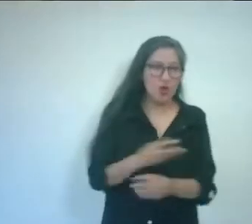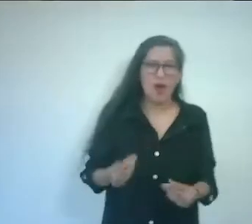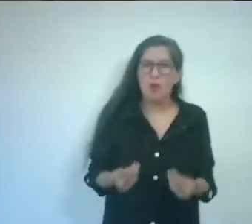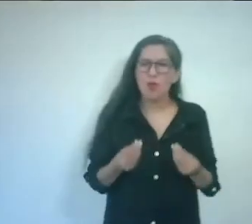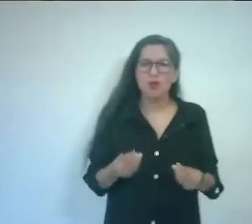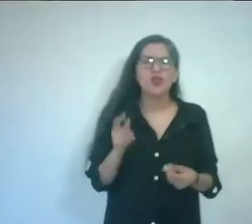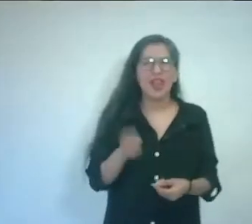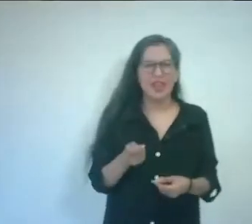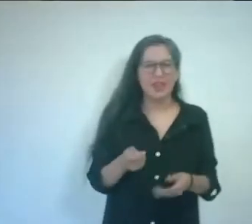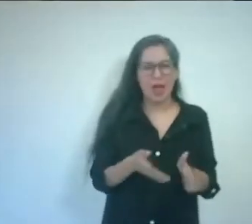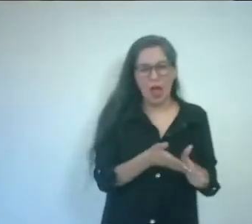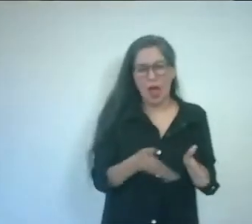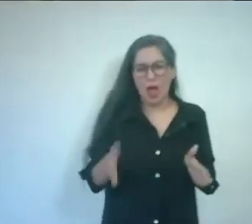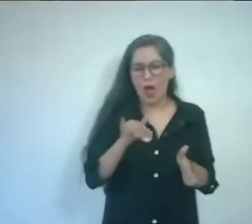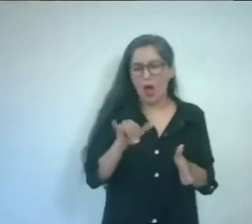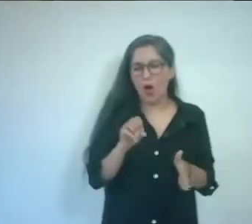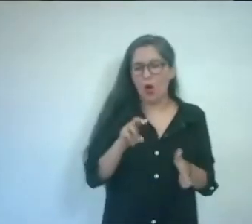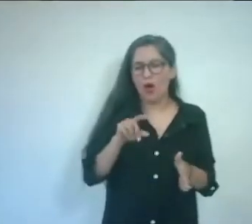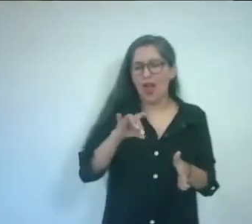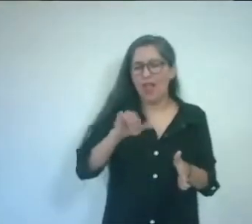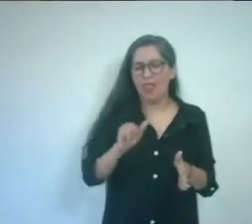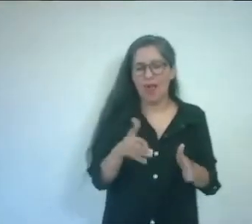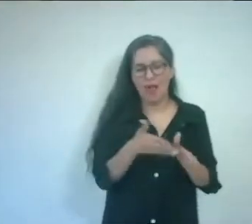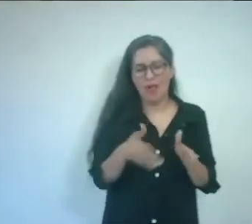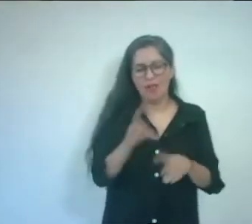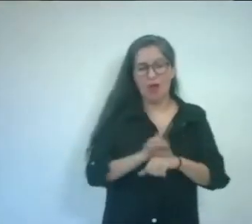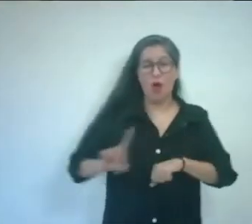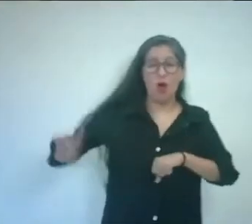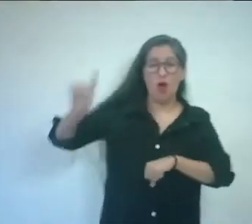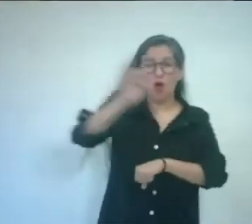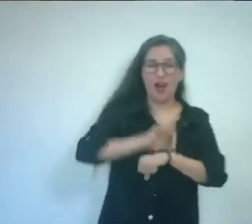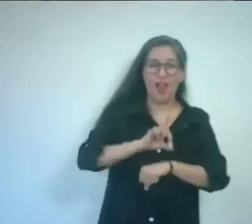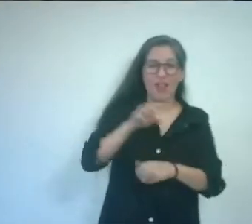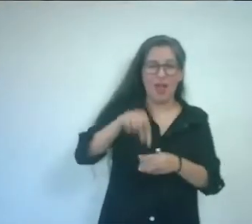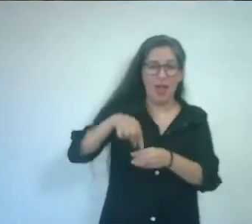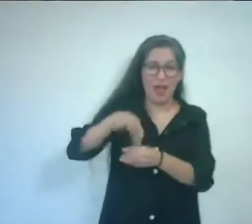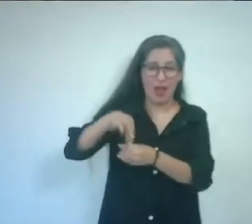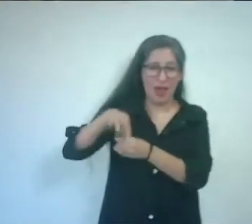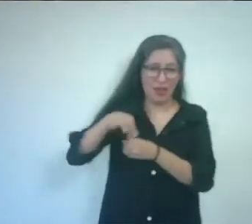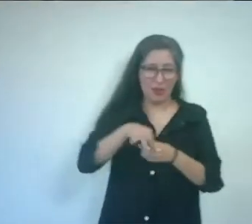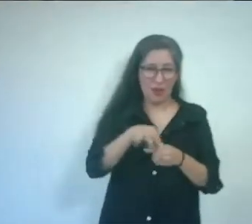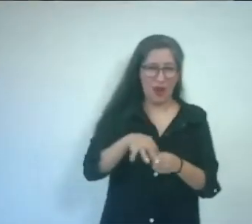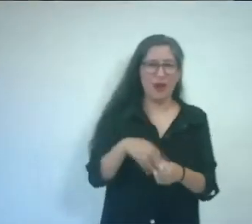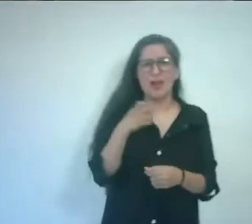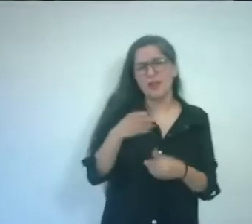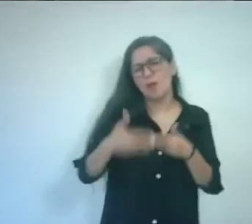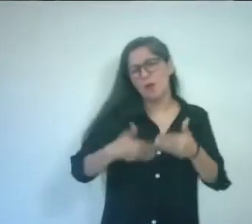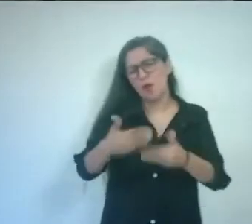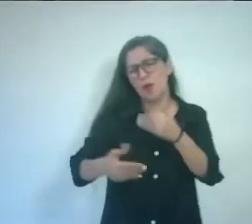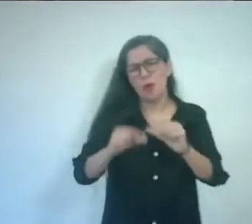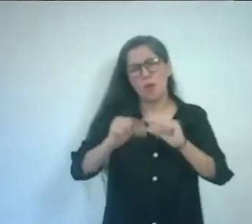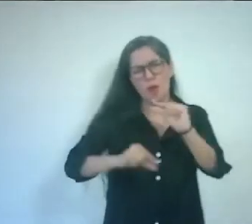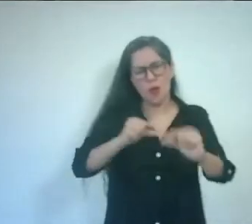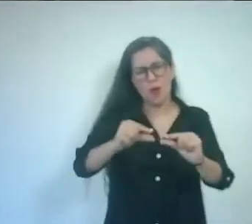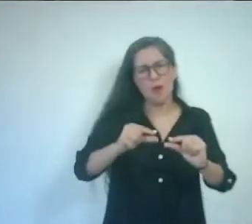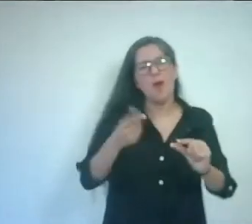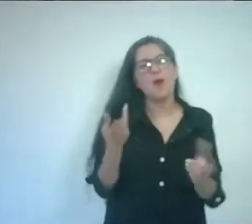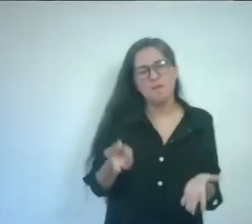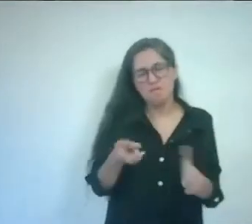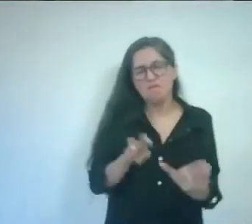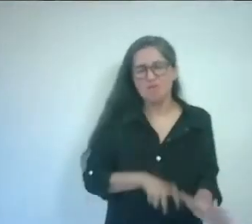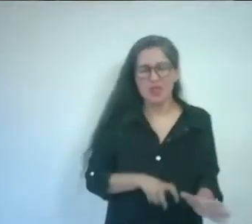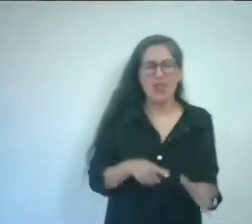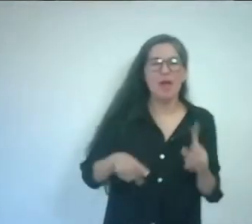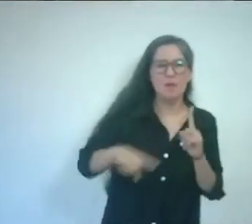por una razón muy sencilla, y me parece que esto es algo que tenemos que cuidar, y en la medida en que esto se preserve, me parece que estaremos del lado correcto, y es